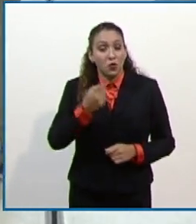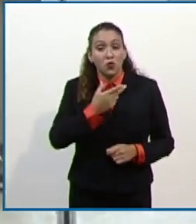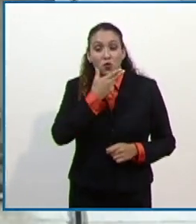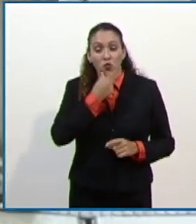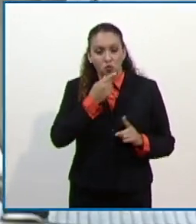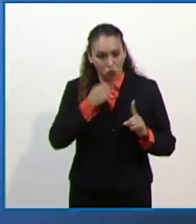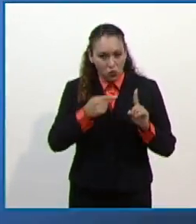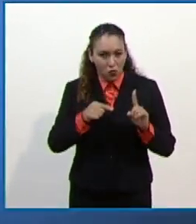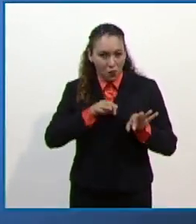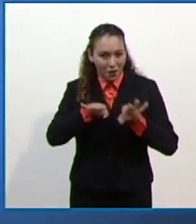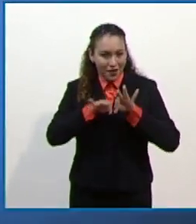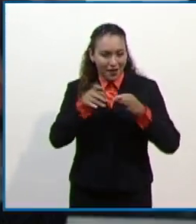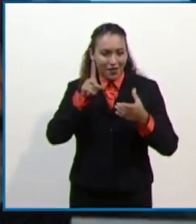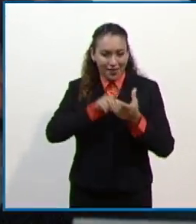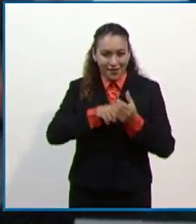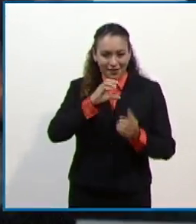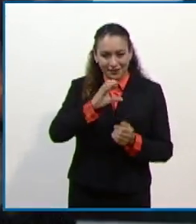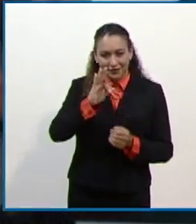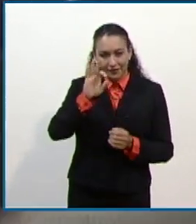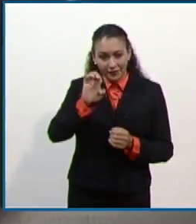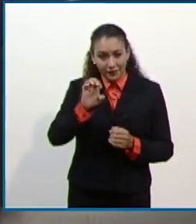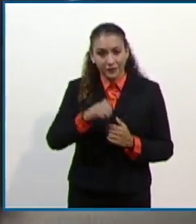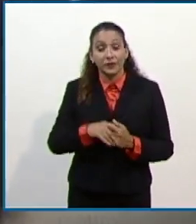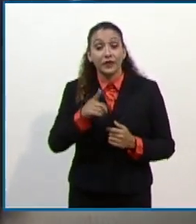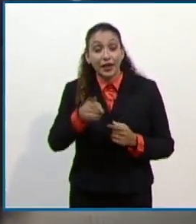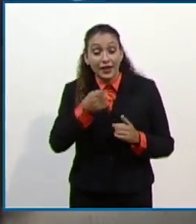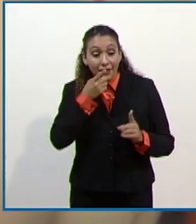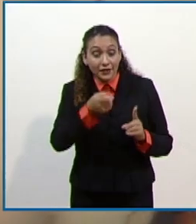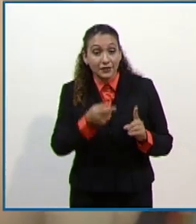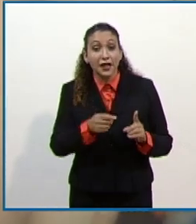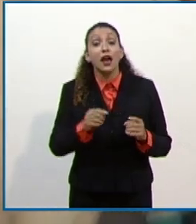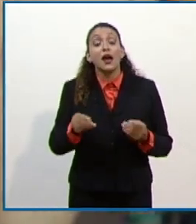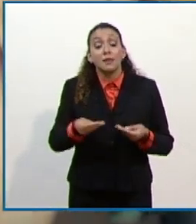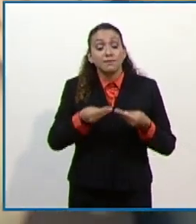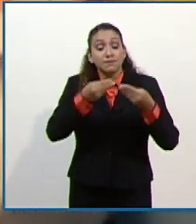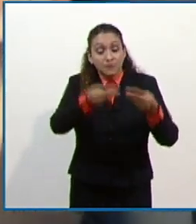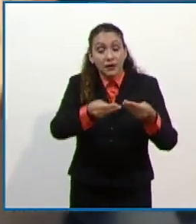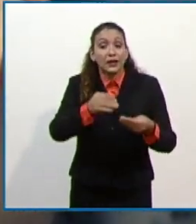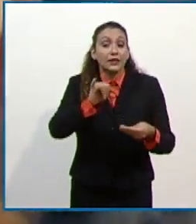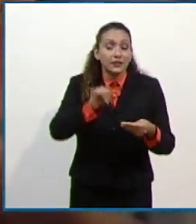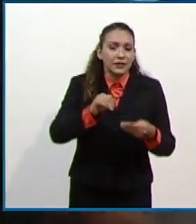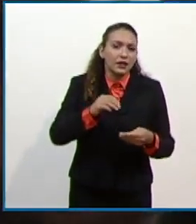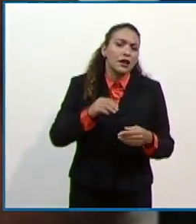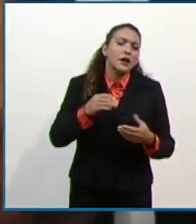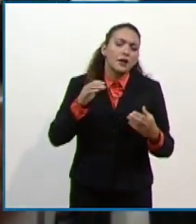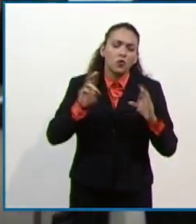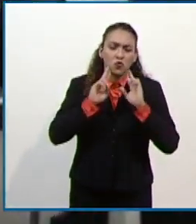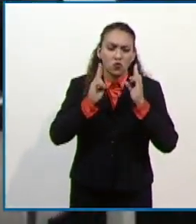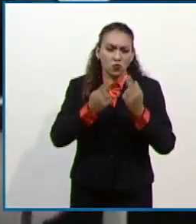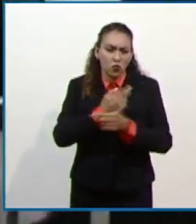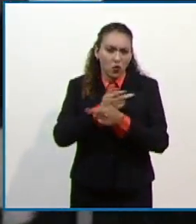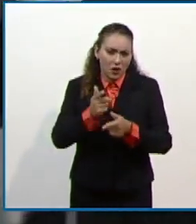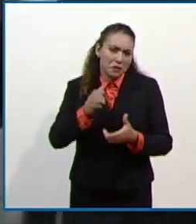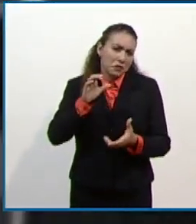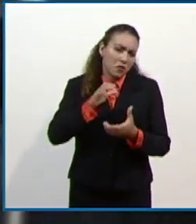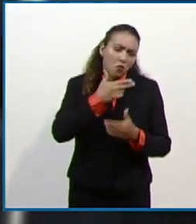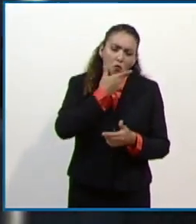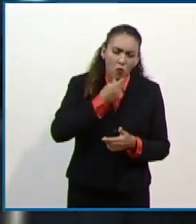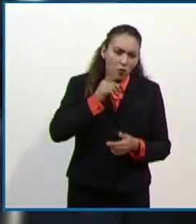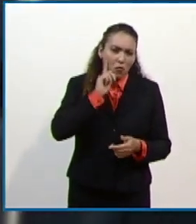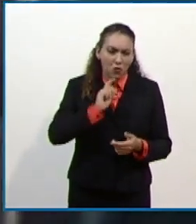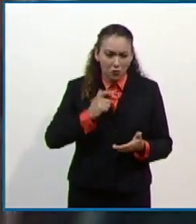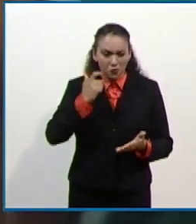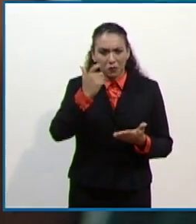una disposición de la Ley Federal del Trabajo que condicionaba a la concubina o concubino a recibir los beneficios siempre que no existiera